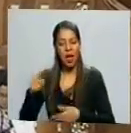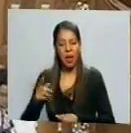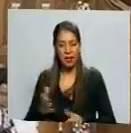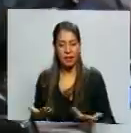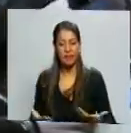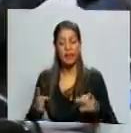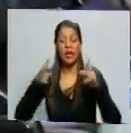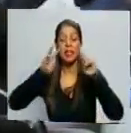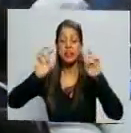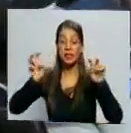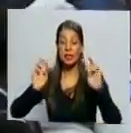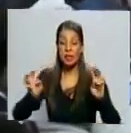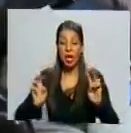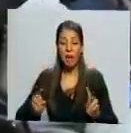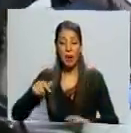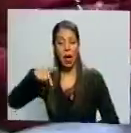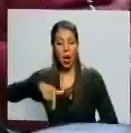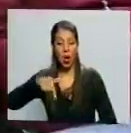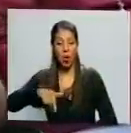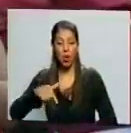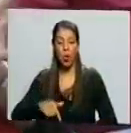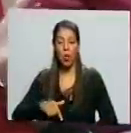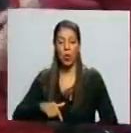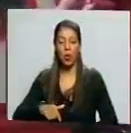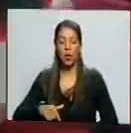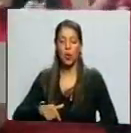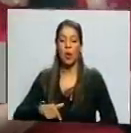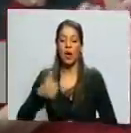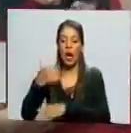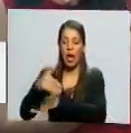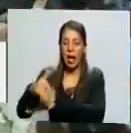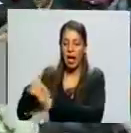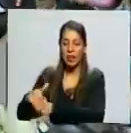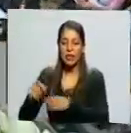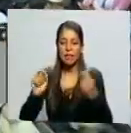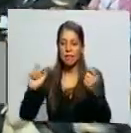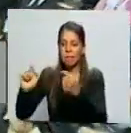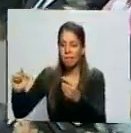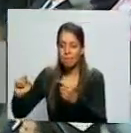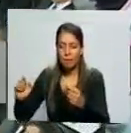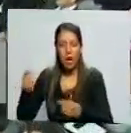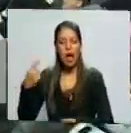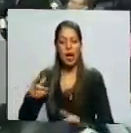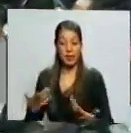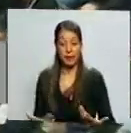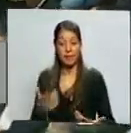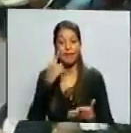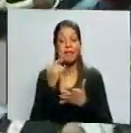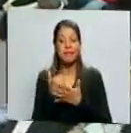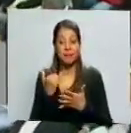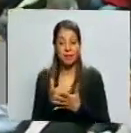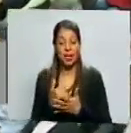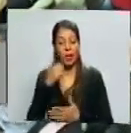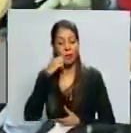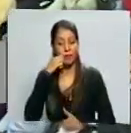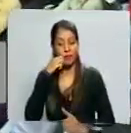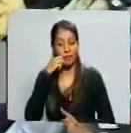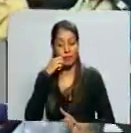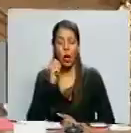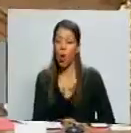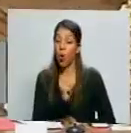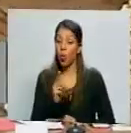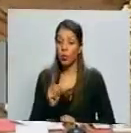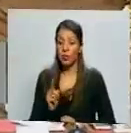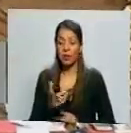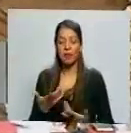Estos temas que estamos hablando están saliendo en el debate de base. Y para que podamos ver, queridos